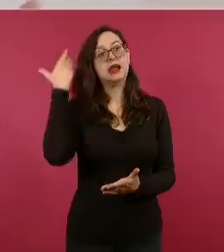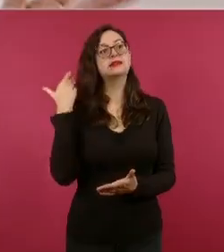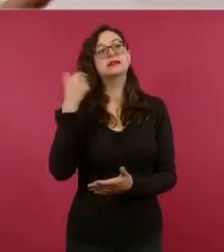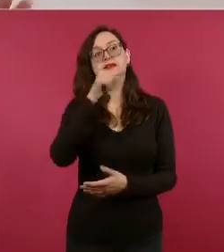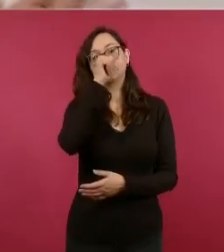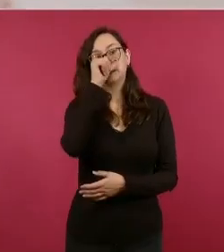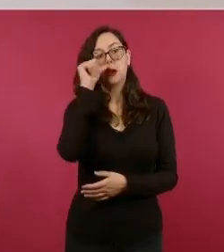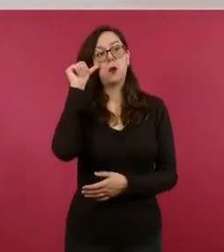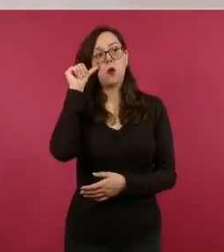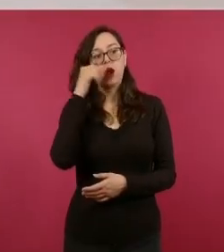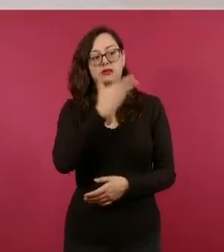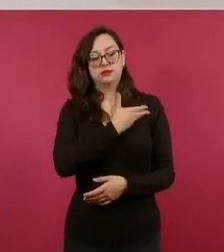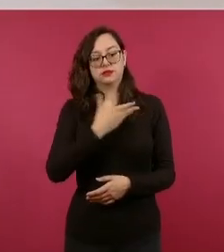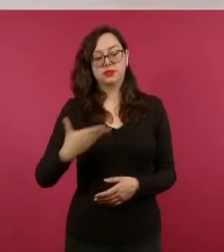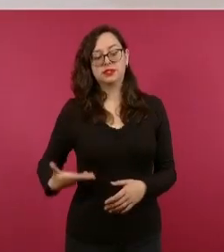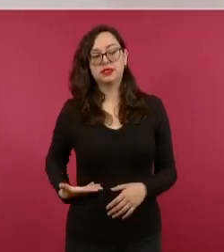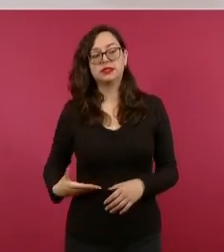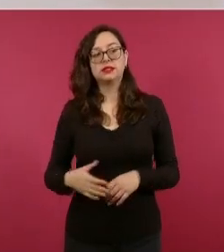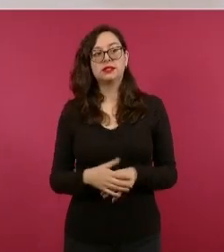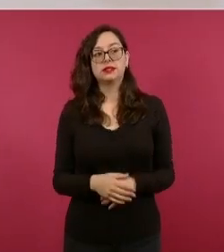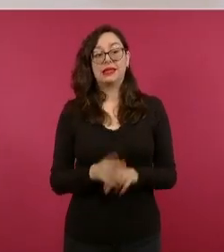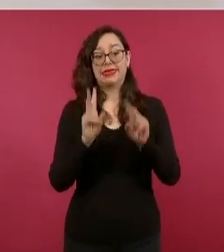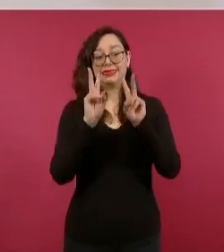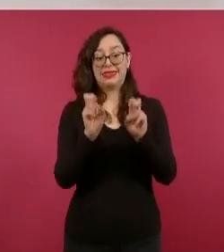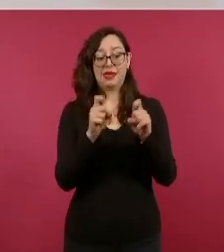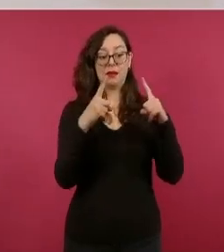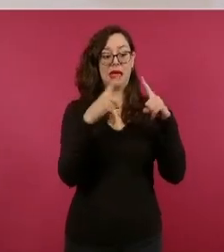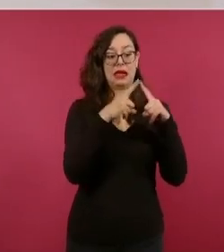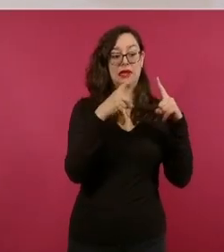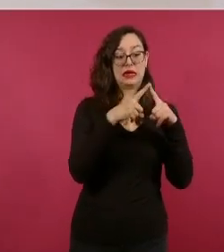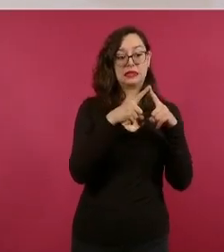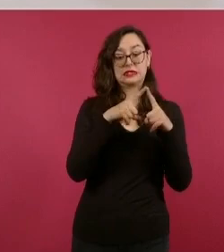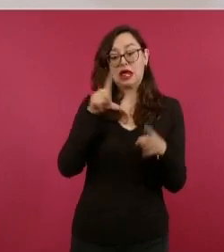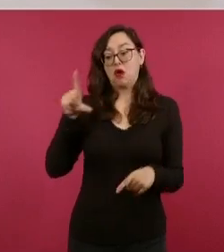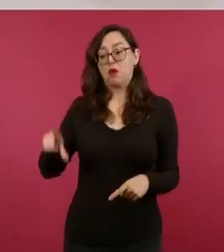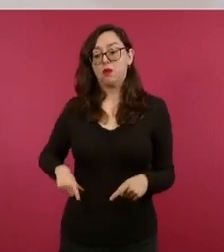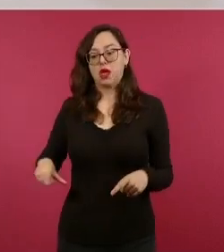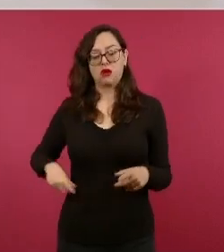lo eclesiástico de lo público